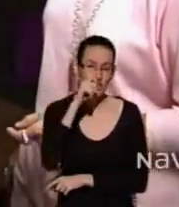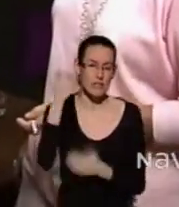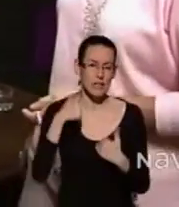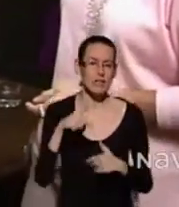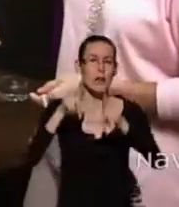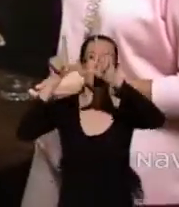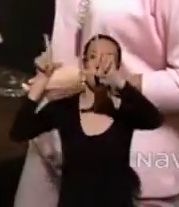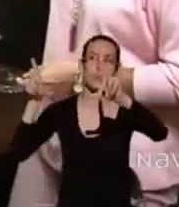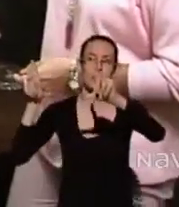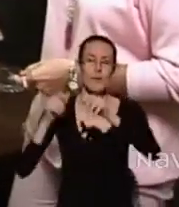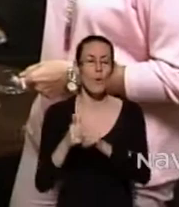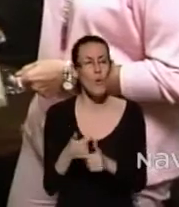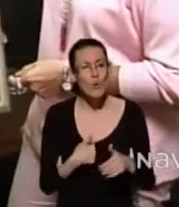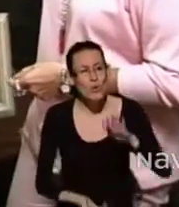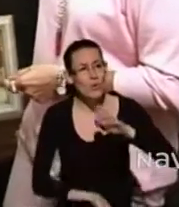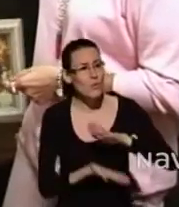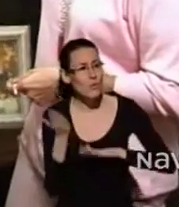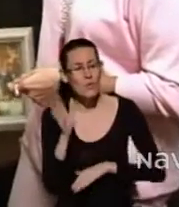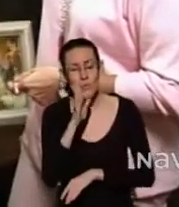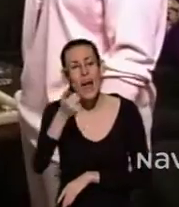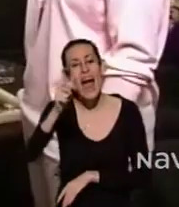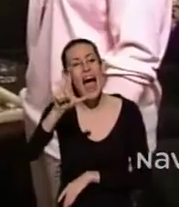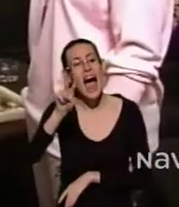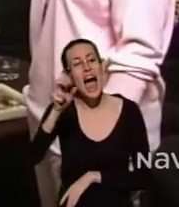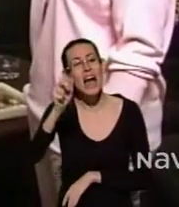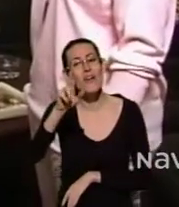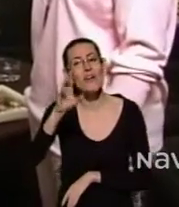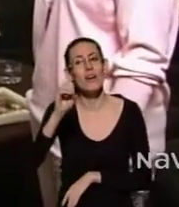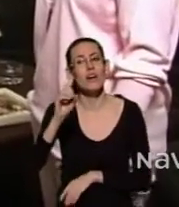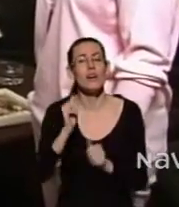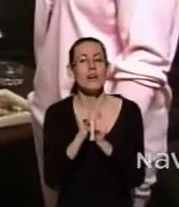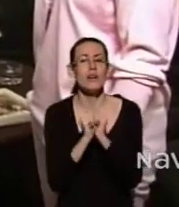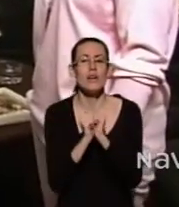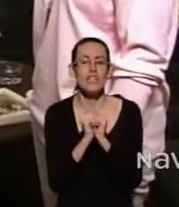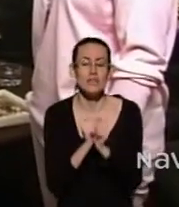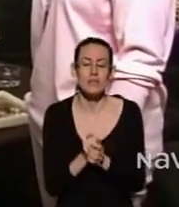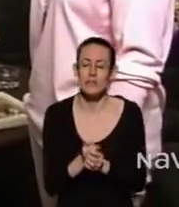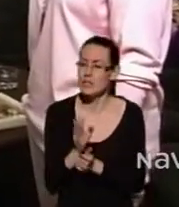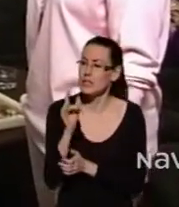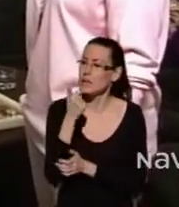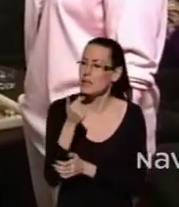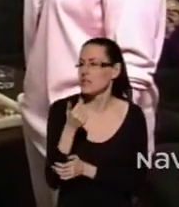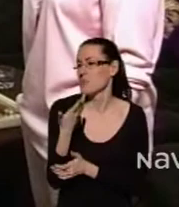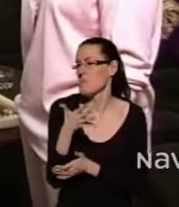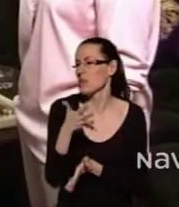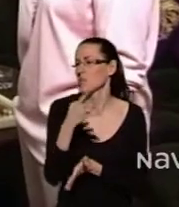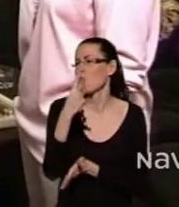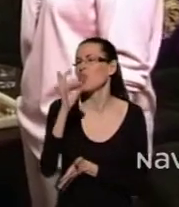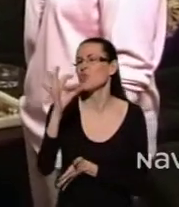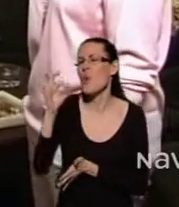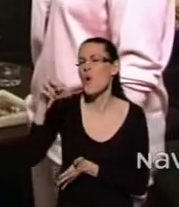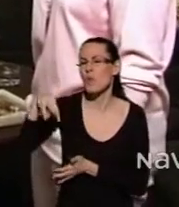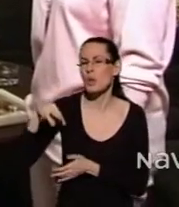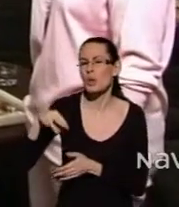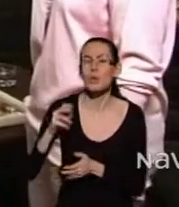que me está esperando. Pues te estará esperando Álvaro, ¿o qué? Sí, me ha dicho que está a 400 metros. Sí, o 4 kilómetros, un poco más. ¿En la